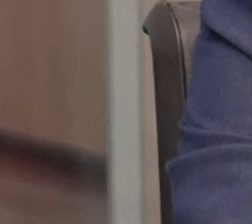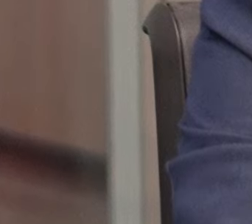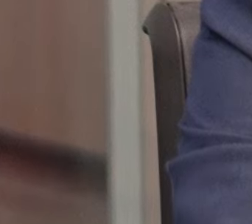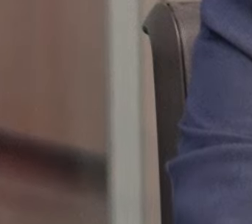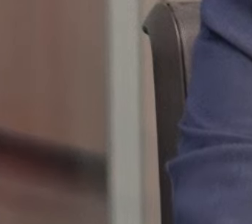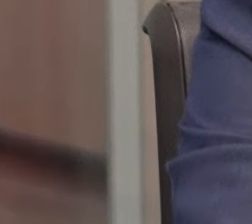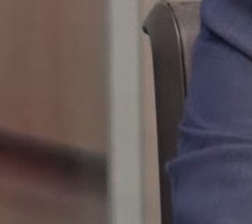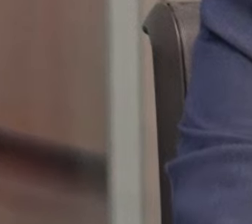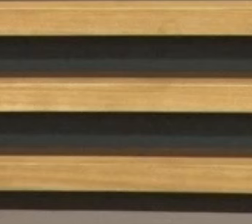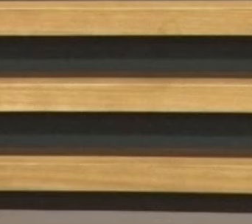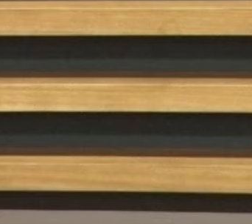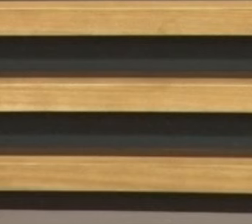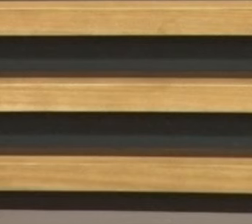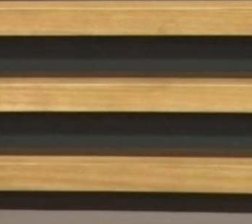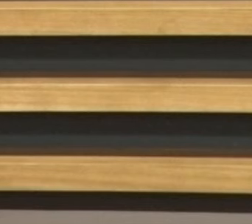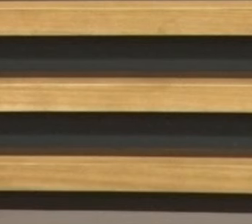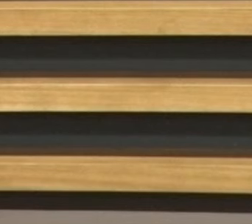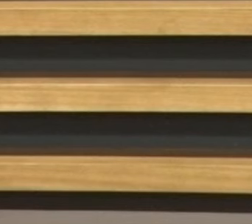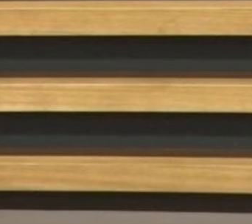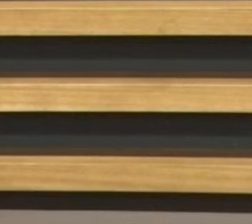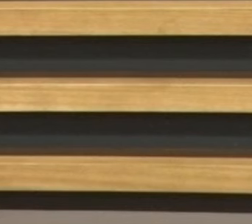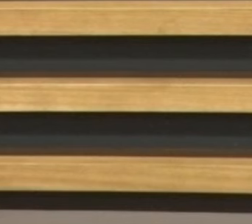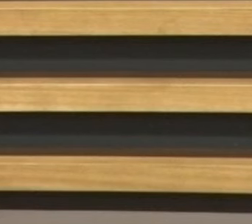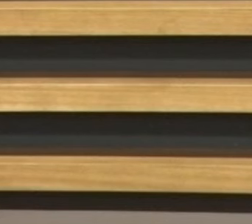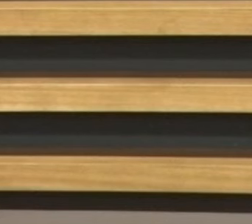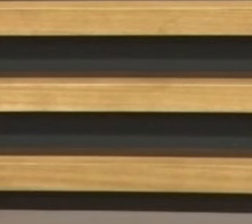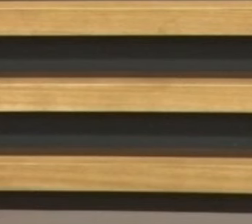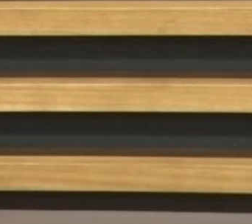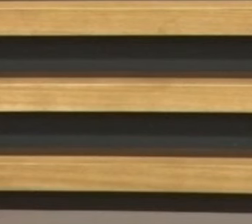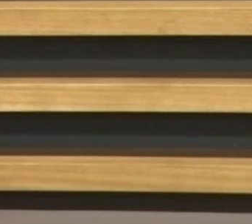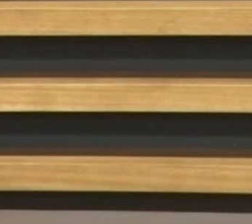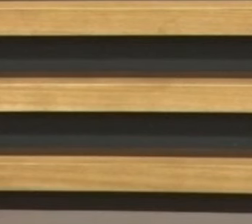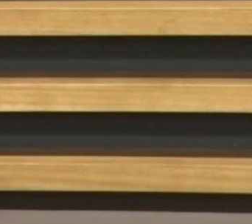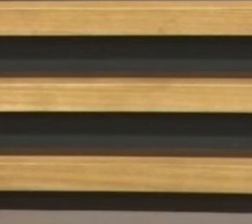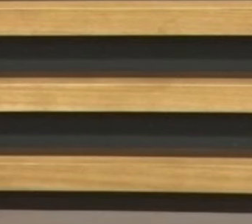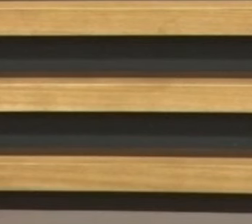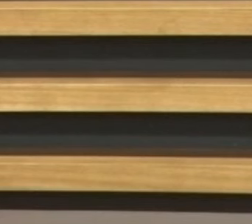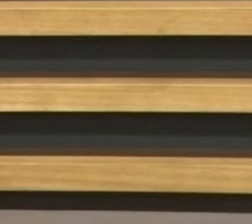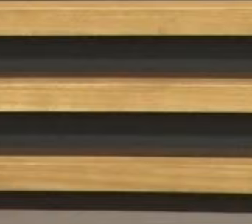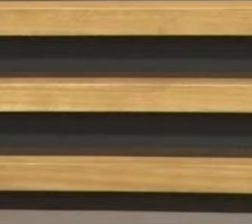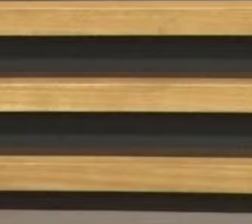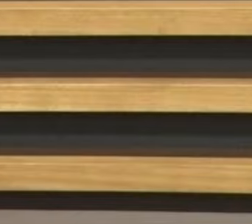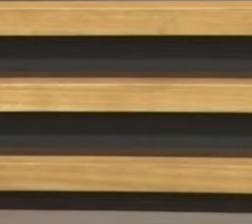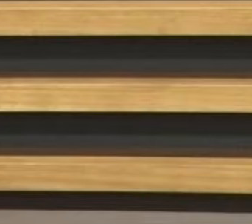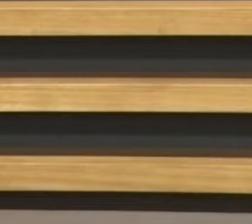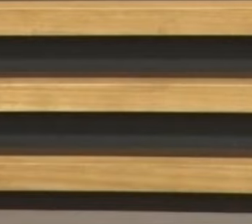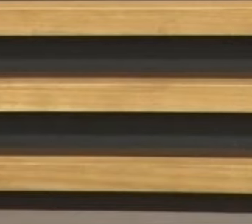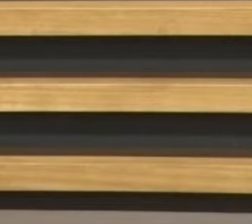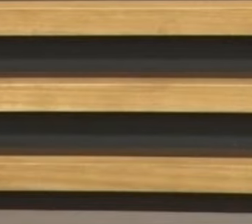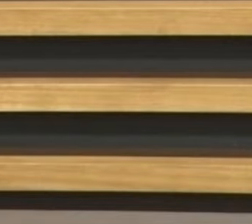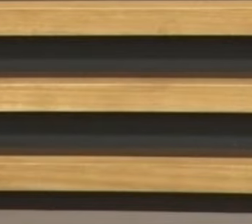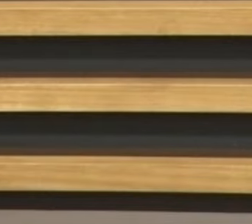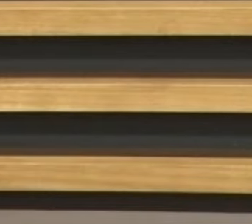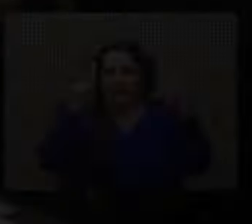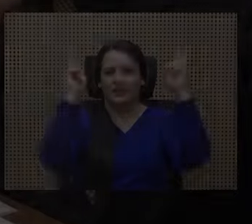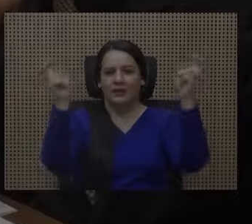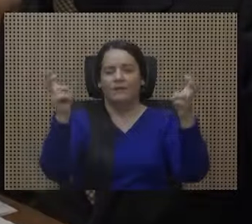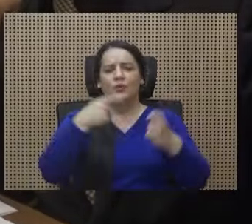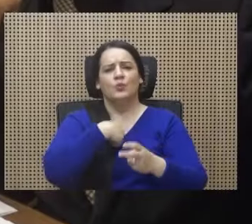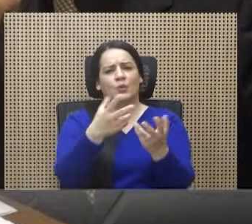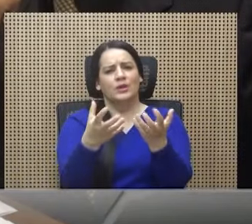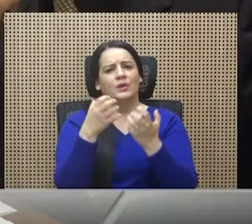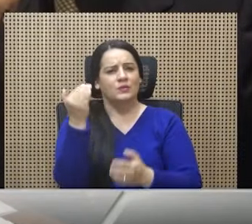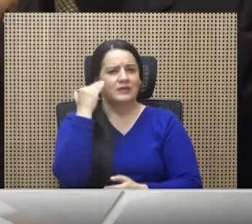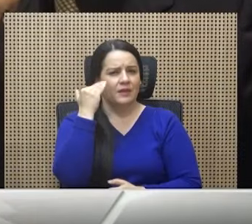o terrorismo piden cuentas al Consejo Nacional de la persona con discapacidad sobre decesos en fundación manos abiertas